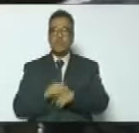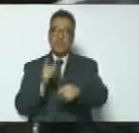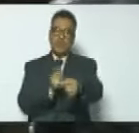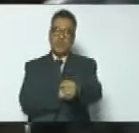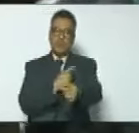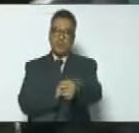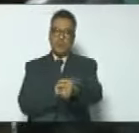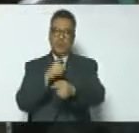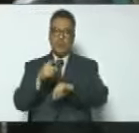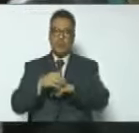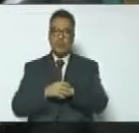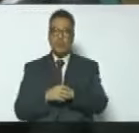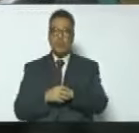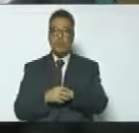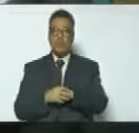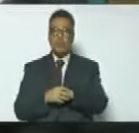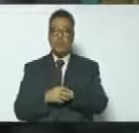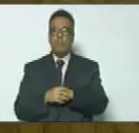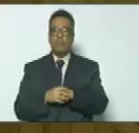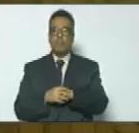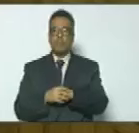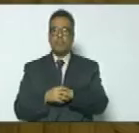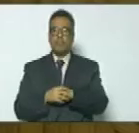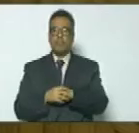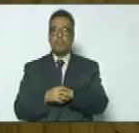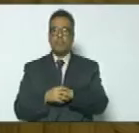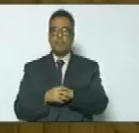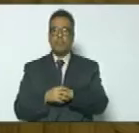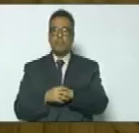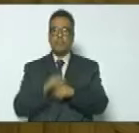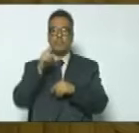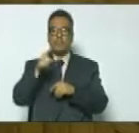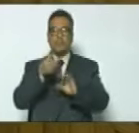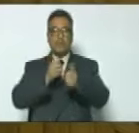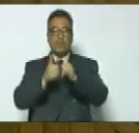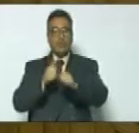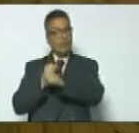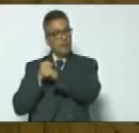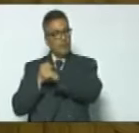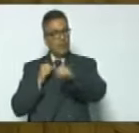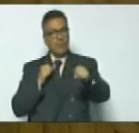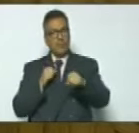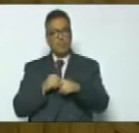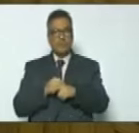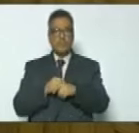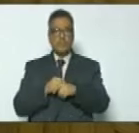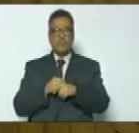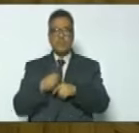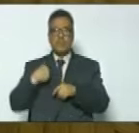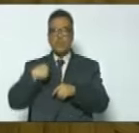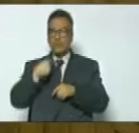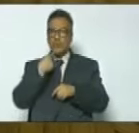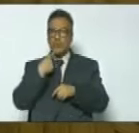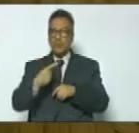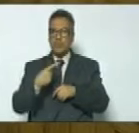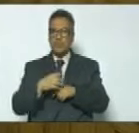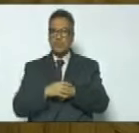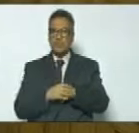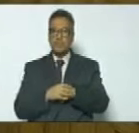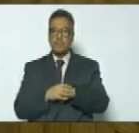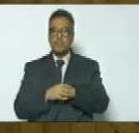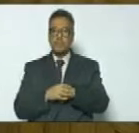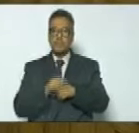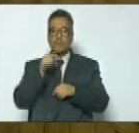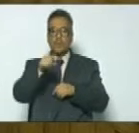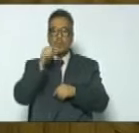Hermano de este deporte del béisbol. Yo le decía